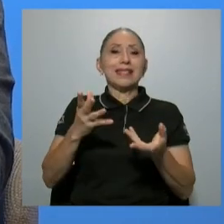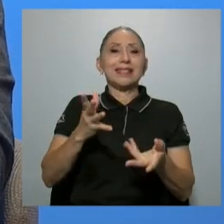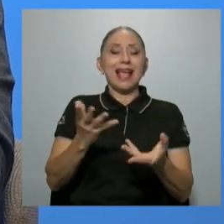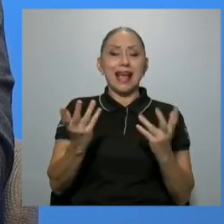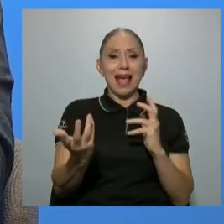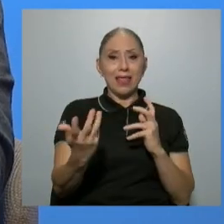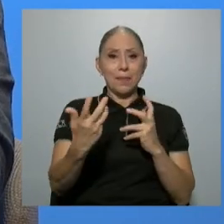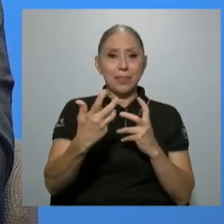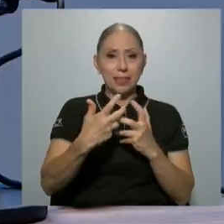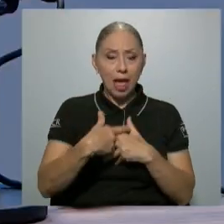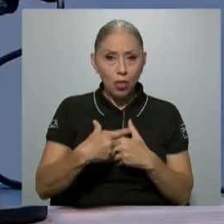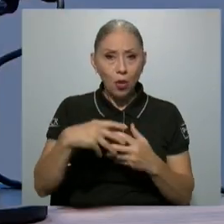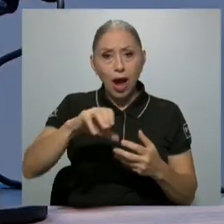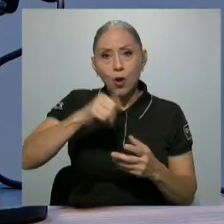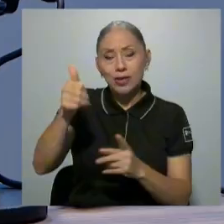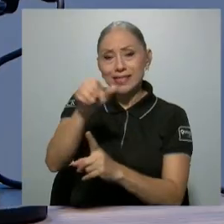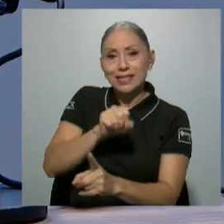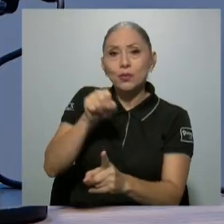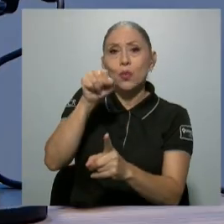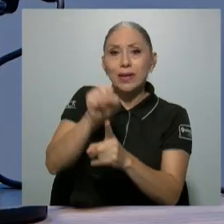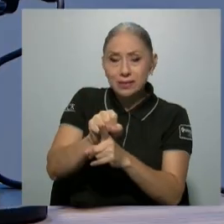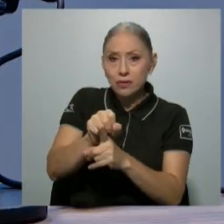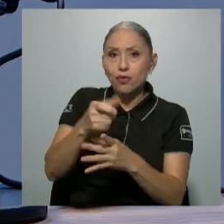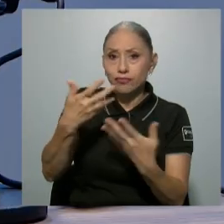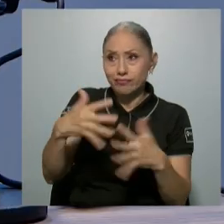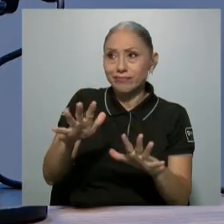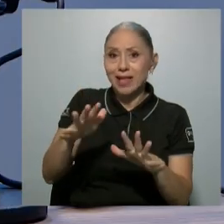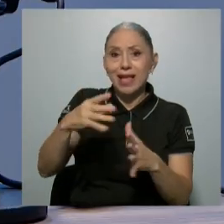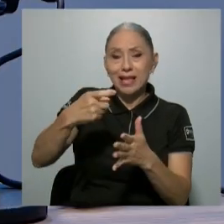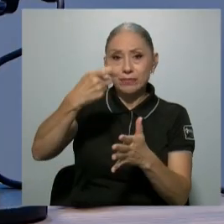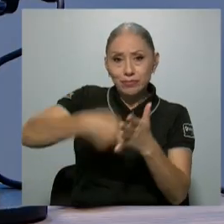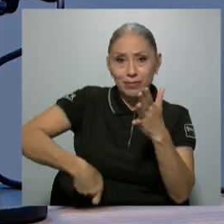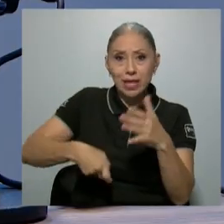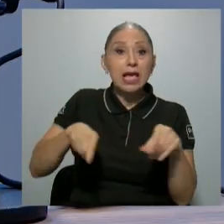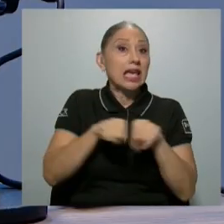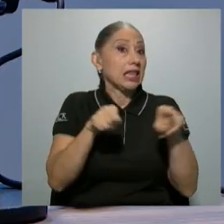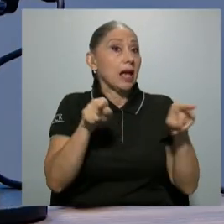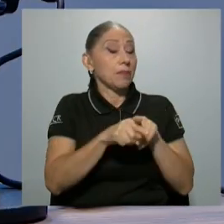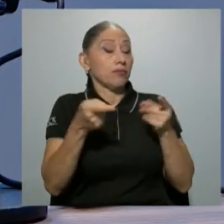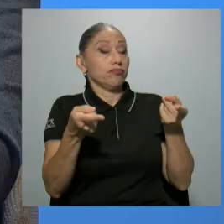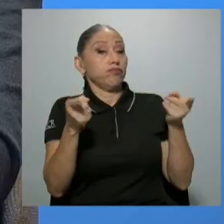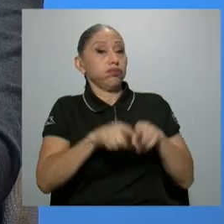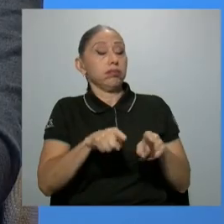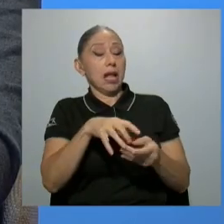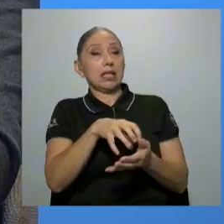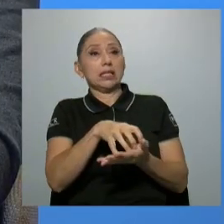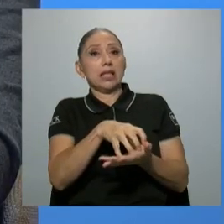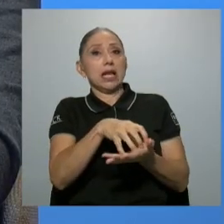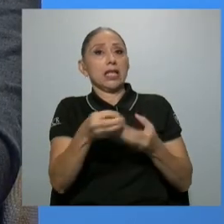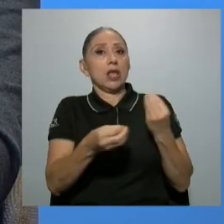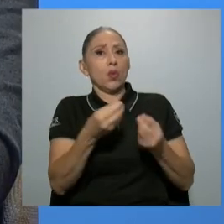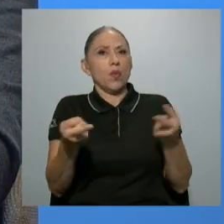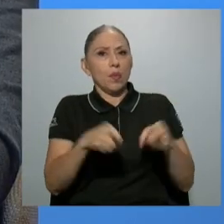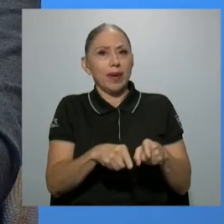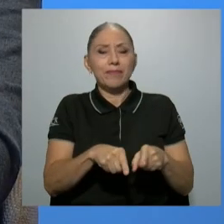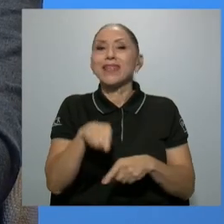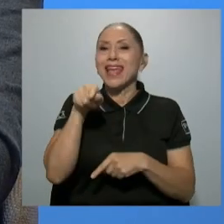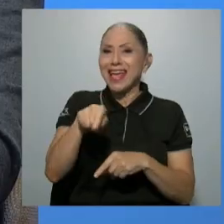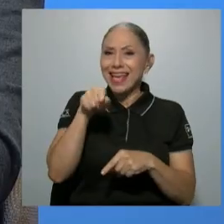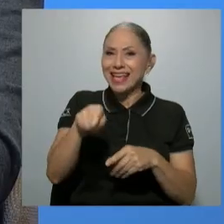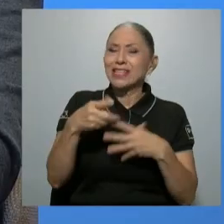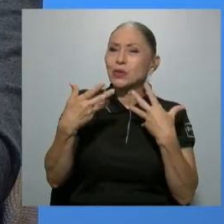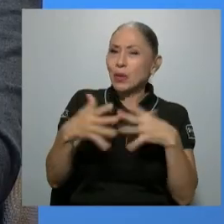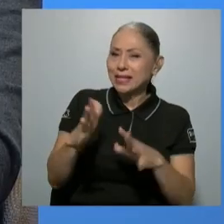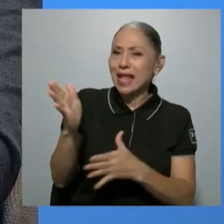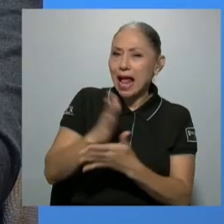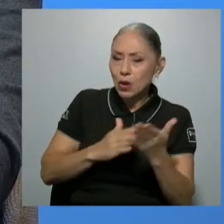arancelario. Y aunque hay... Y el shock de la incertidumbre también. Bueno, ese es el que persiste, ¿verdad? Ese shock es el que